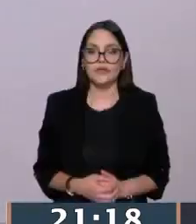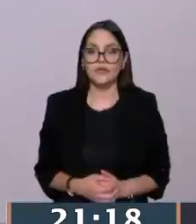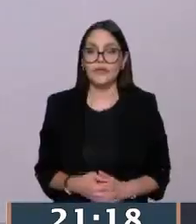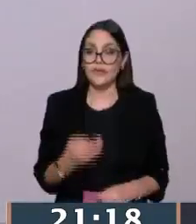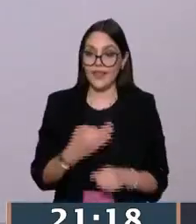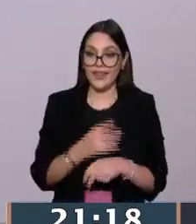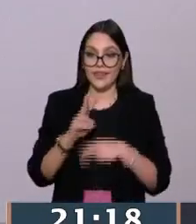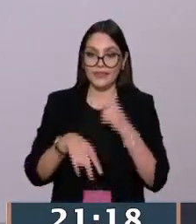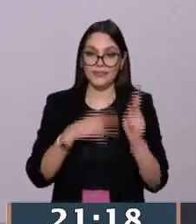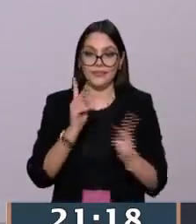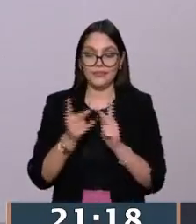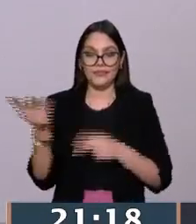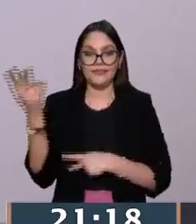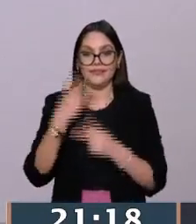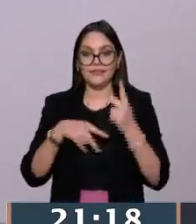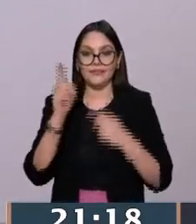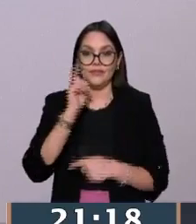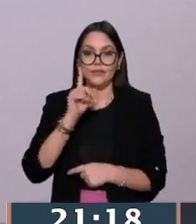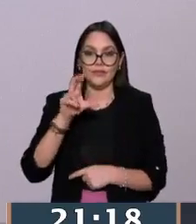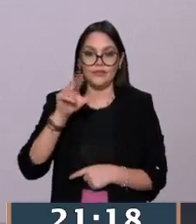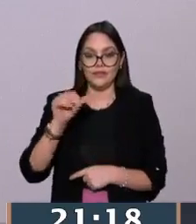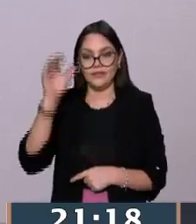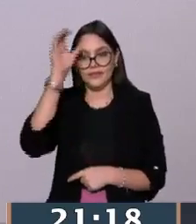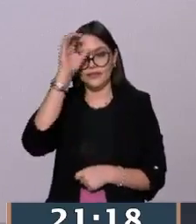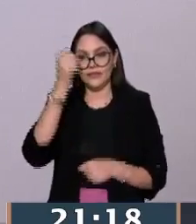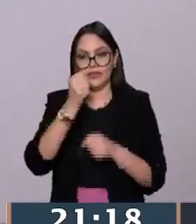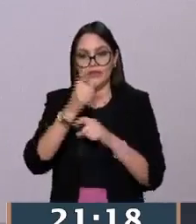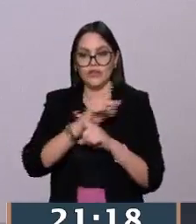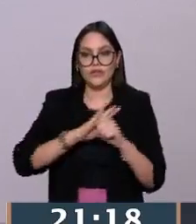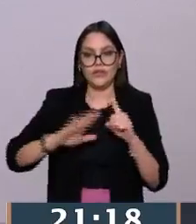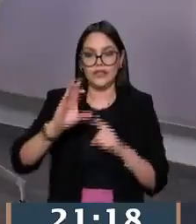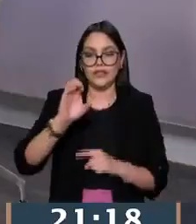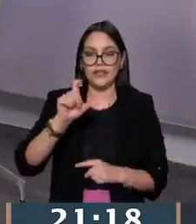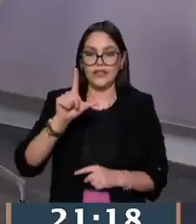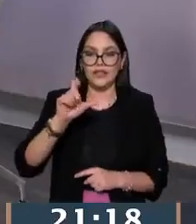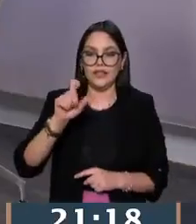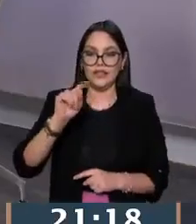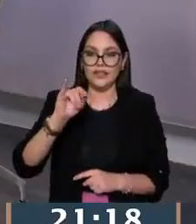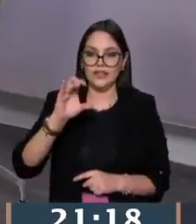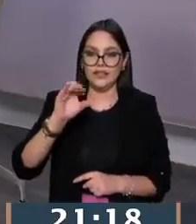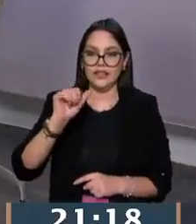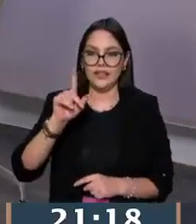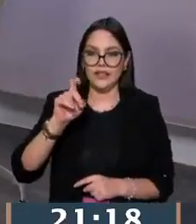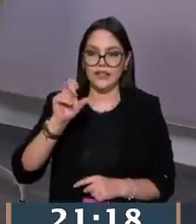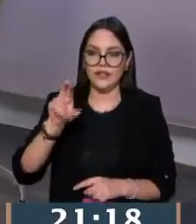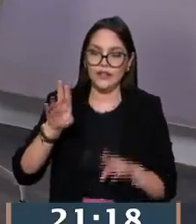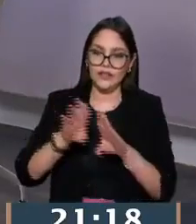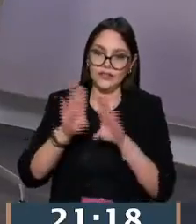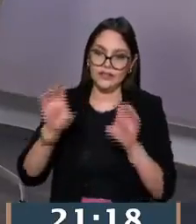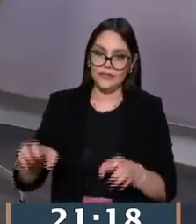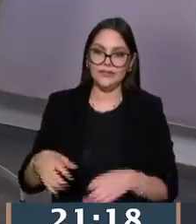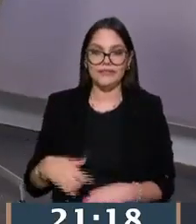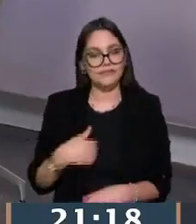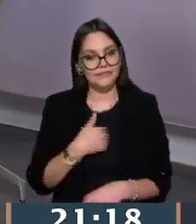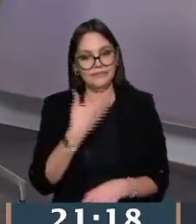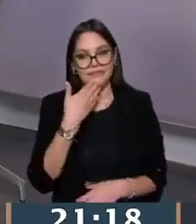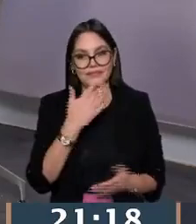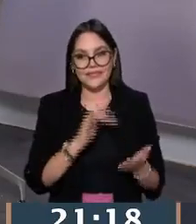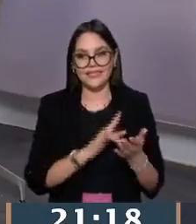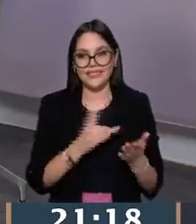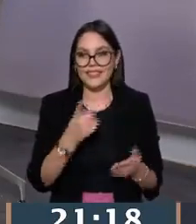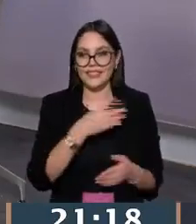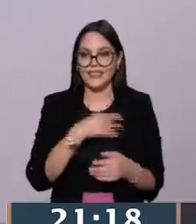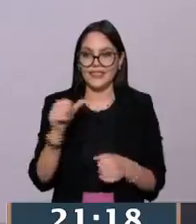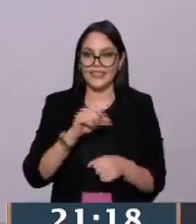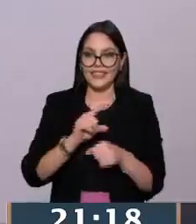Es momento de comentar la nota y ya está conmigo la doctora en Ciencias Sociales por la Flaxo, Leticia Calderón. ¿Cómo estás? Muy bien, gracias. Qué gusto. Qué bueno que estés por acá.